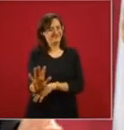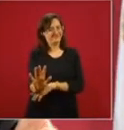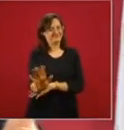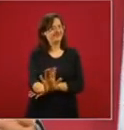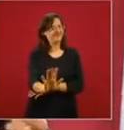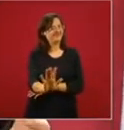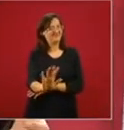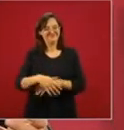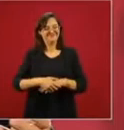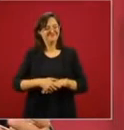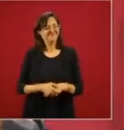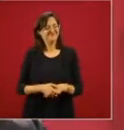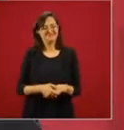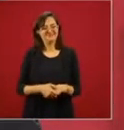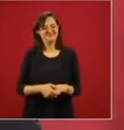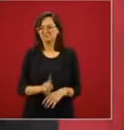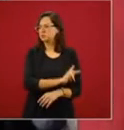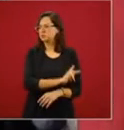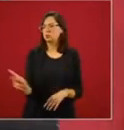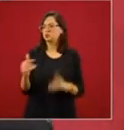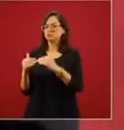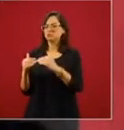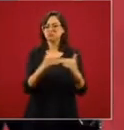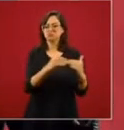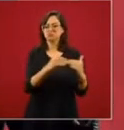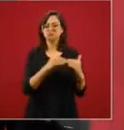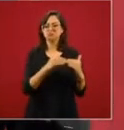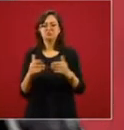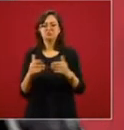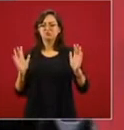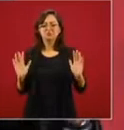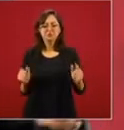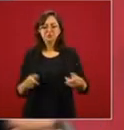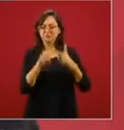No, a todos sigue lo mismo,